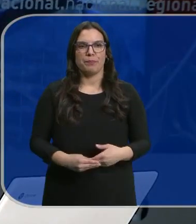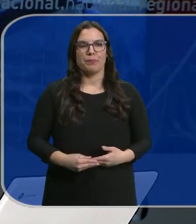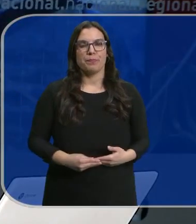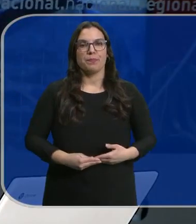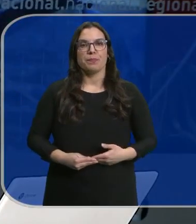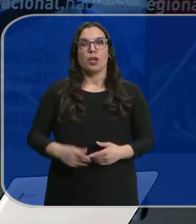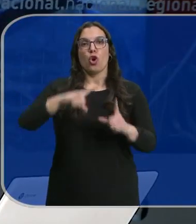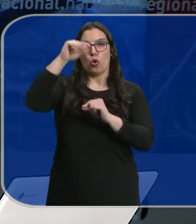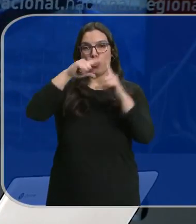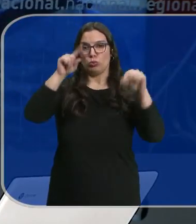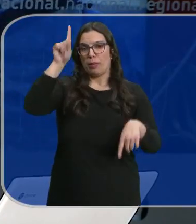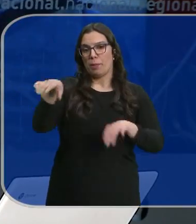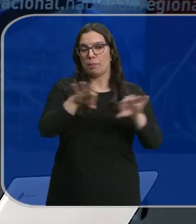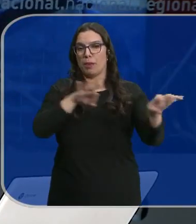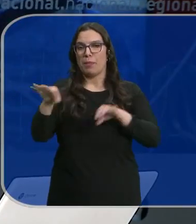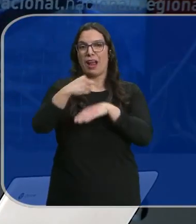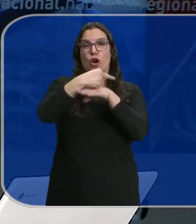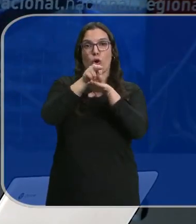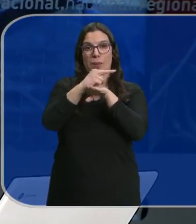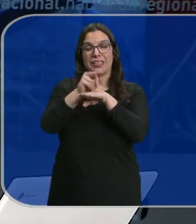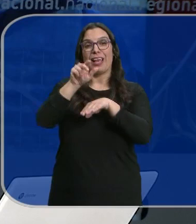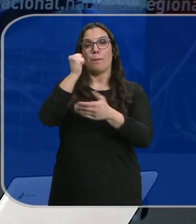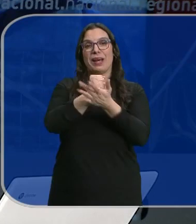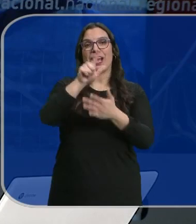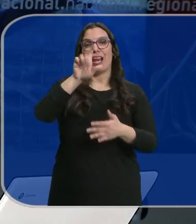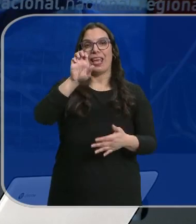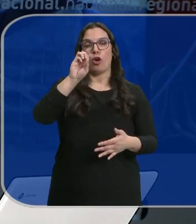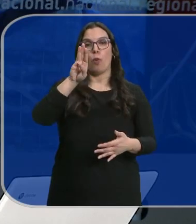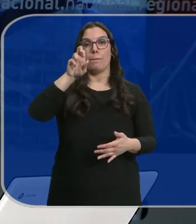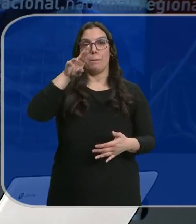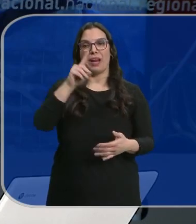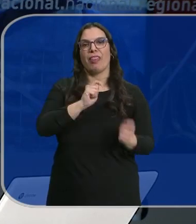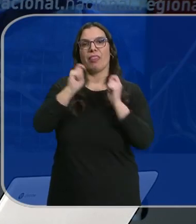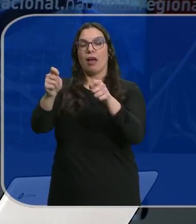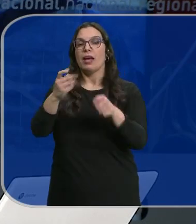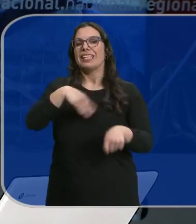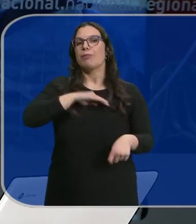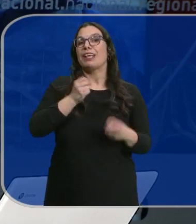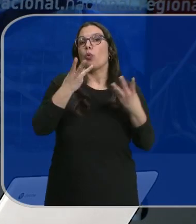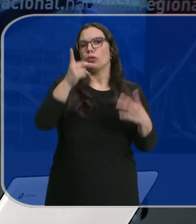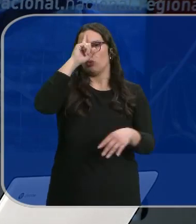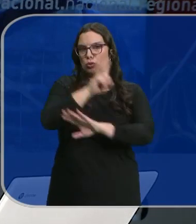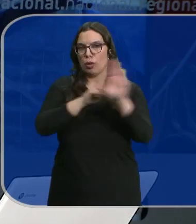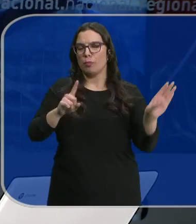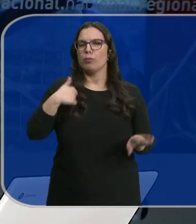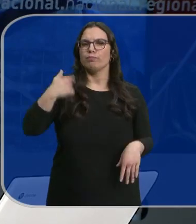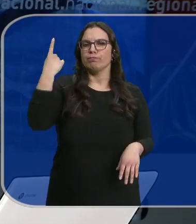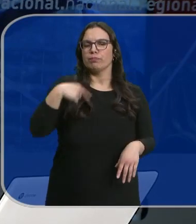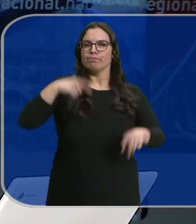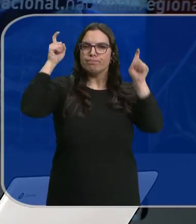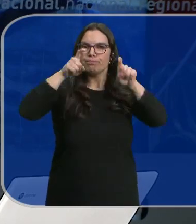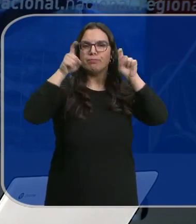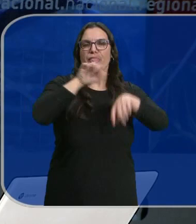La alianza también prepara el envío de carros de combate Leopard. Aún se desconoce cuántos aportará España, pero sí que nuestro país adiestrará